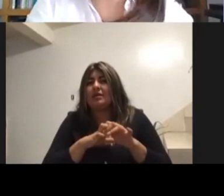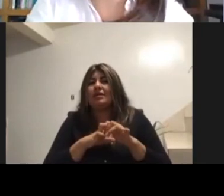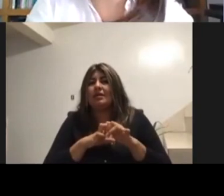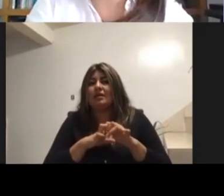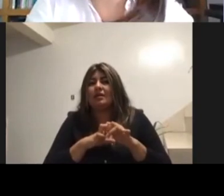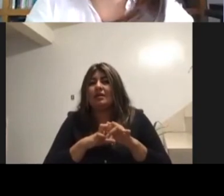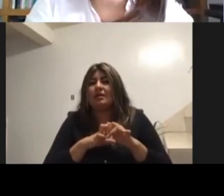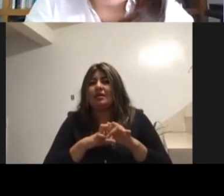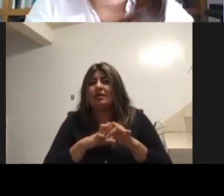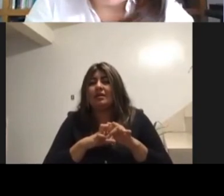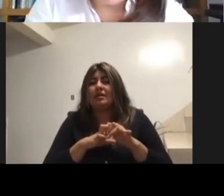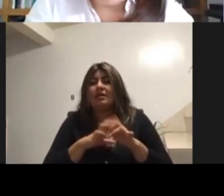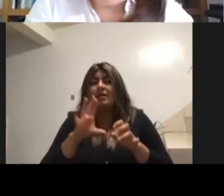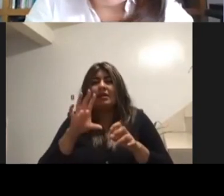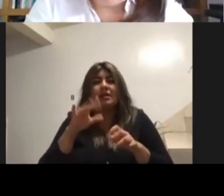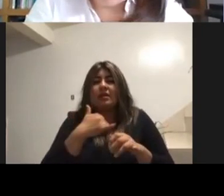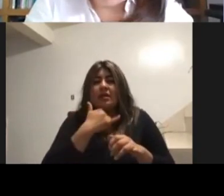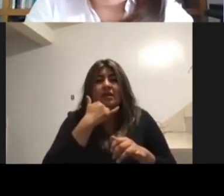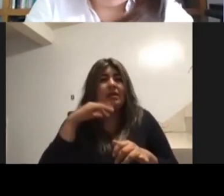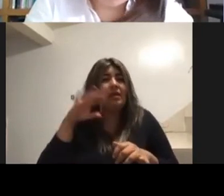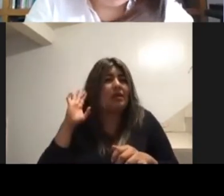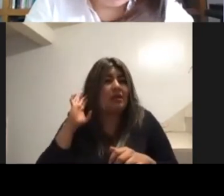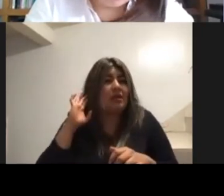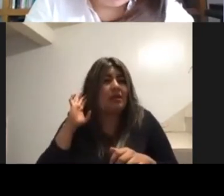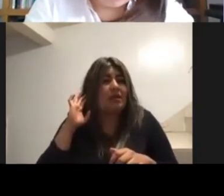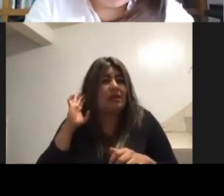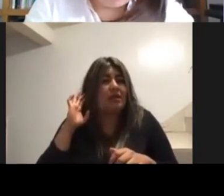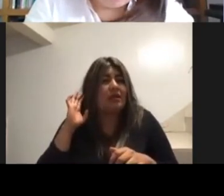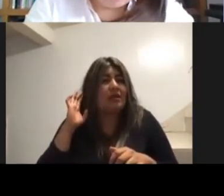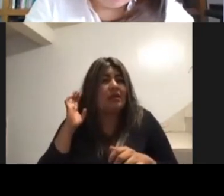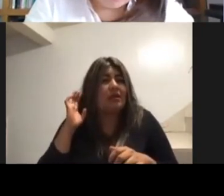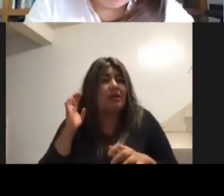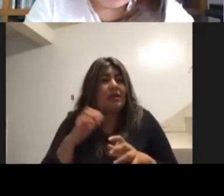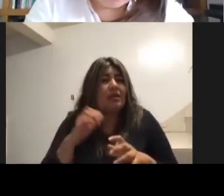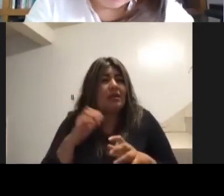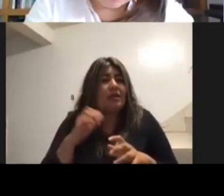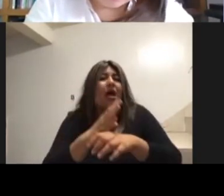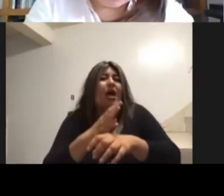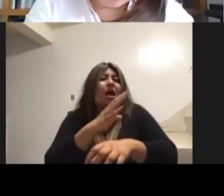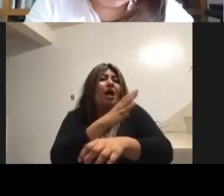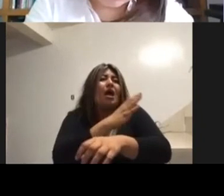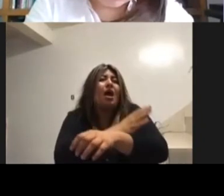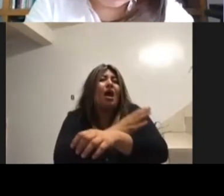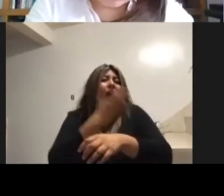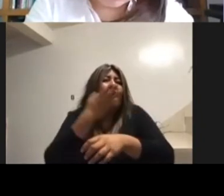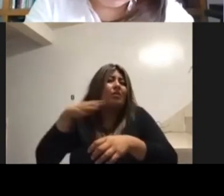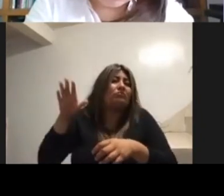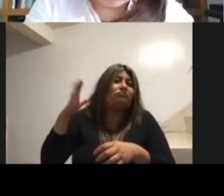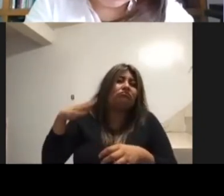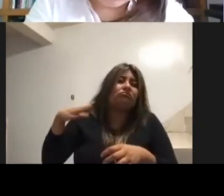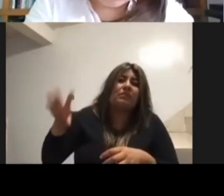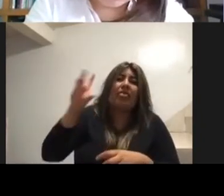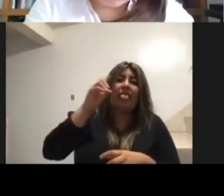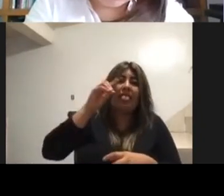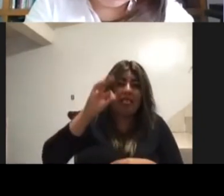algunas compañeras y compañeras de aquel entonces Distrito Federal,